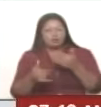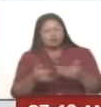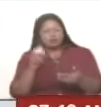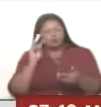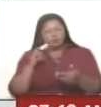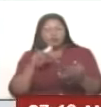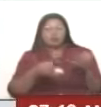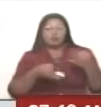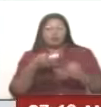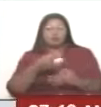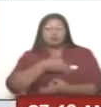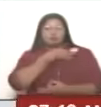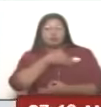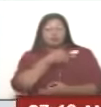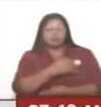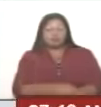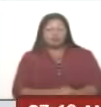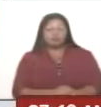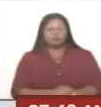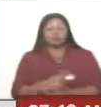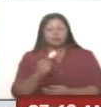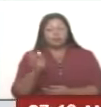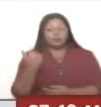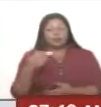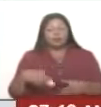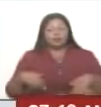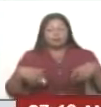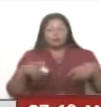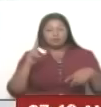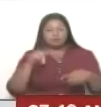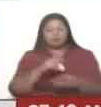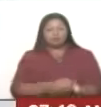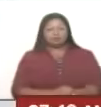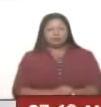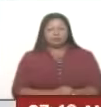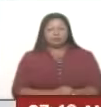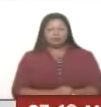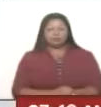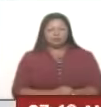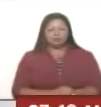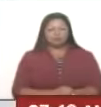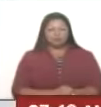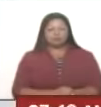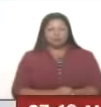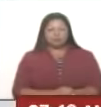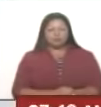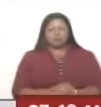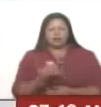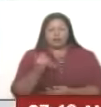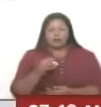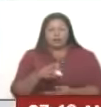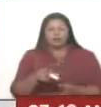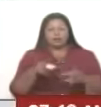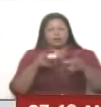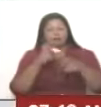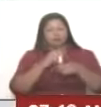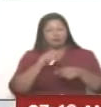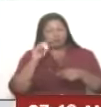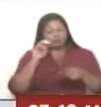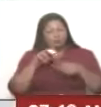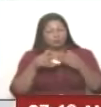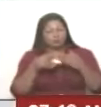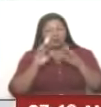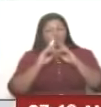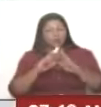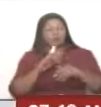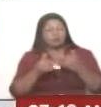la justicia social. Y el segundo, que haya riqueza, que haya ingresos. Y la riqueza, los ingresos son el resultado